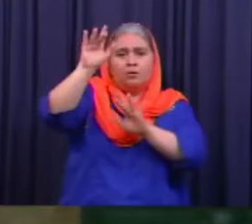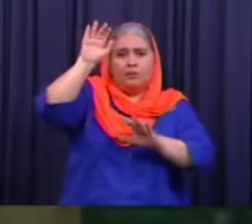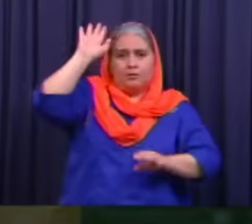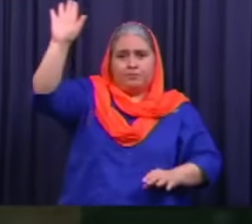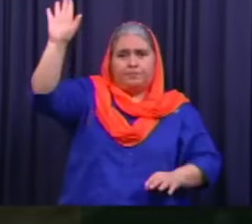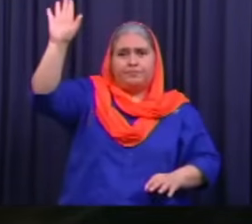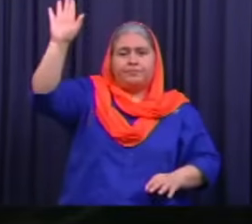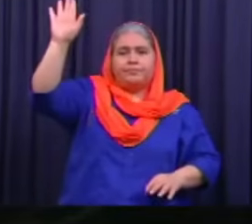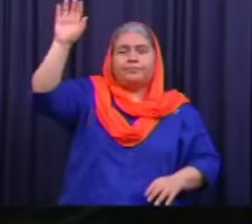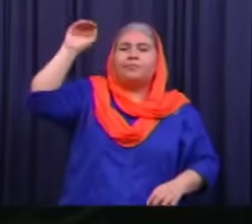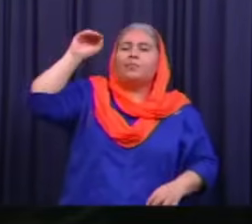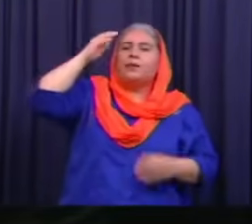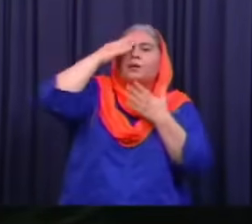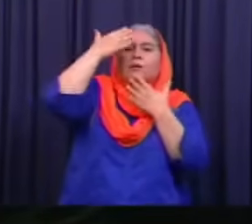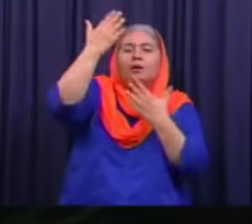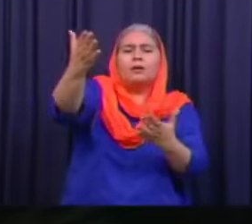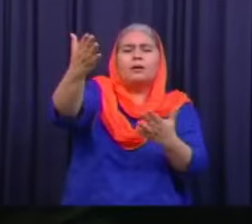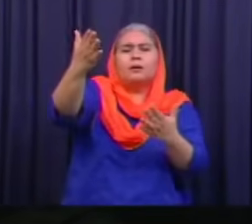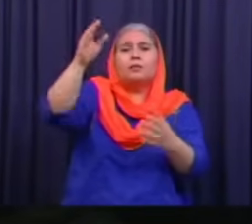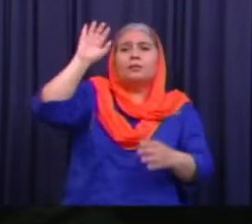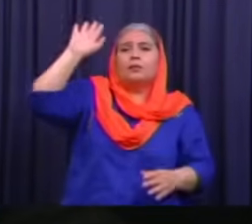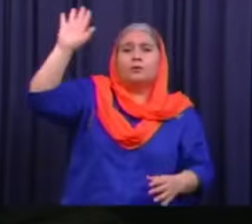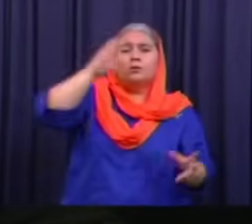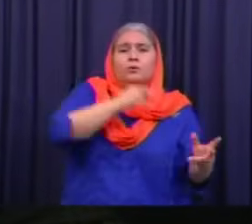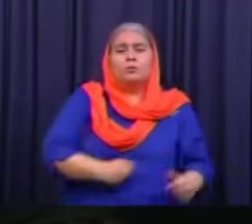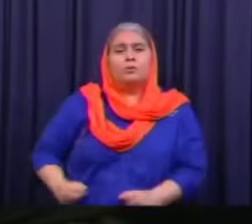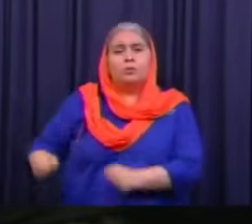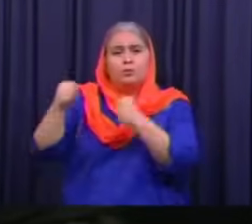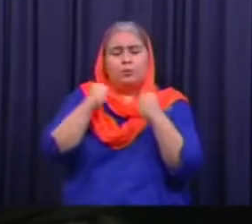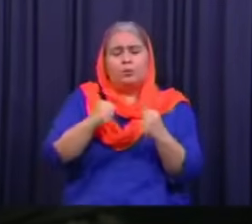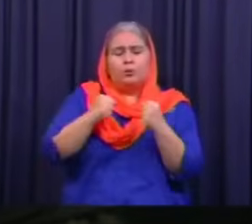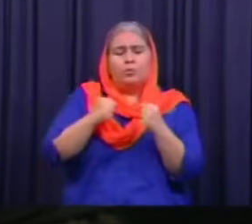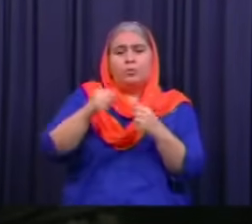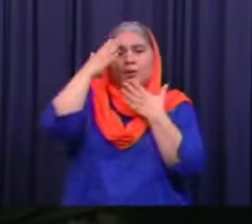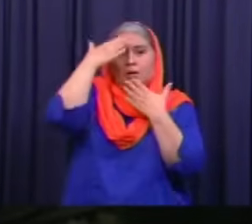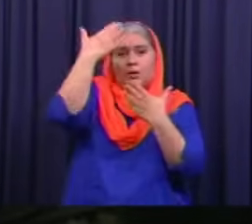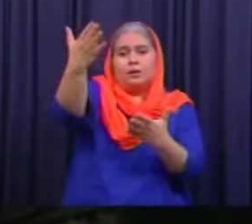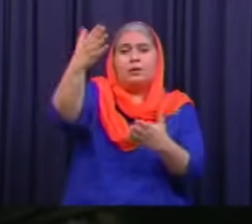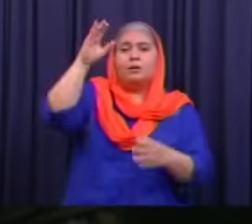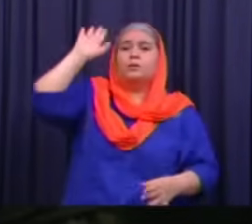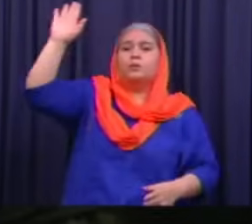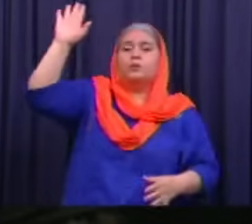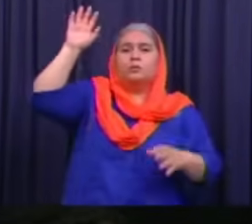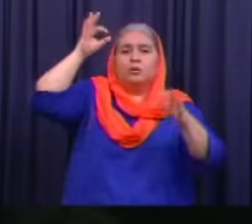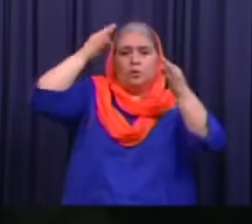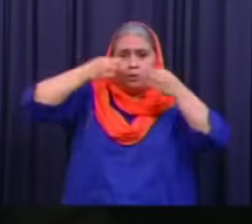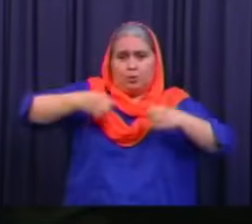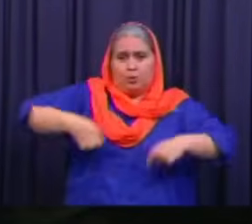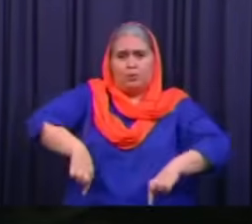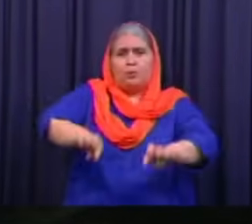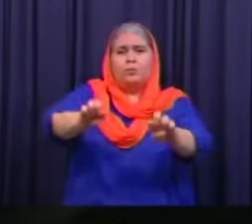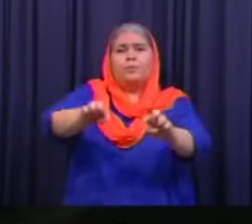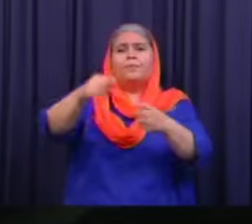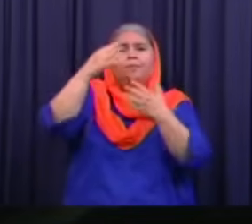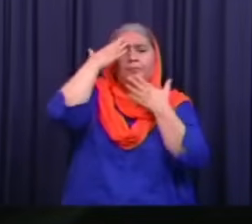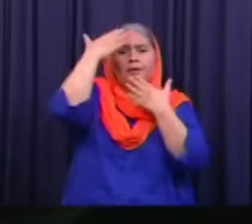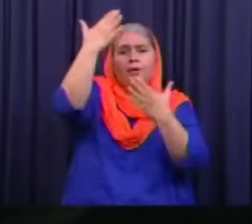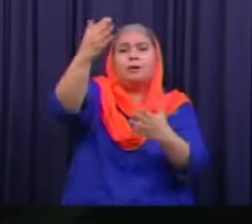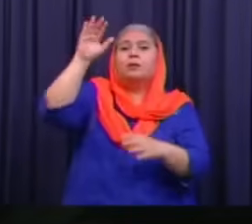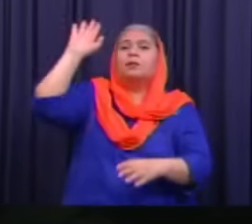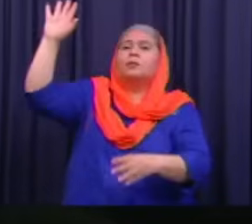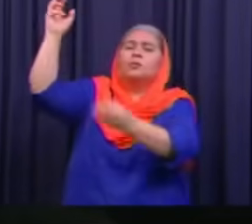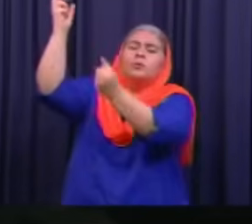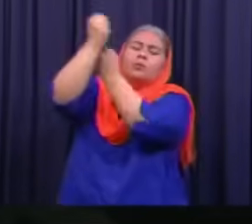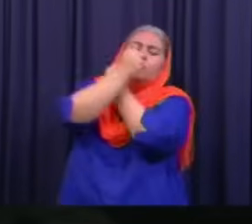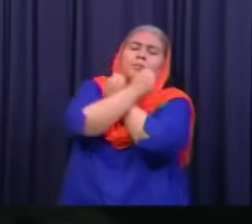el poder Gracias por la oportunidad Gracias por tu amor